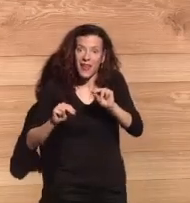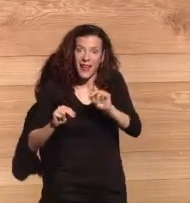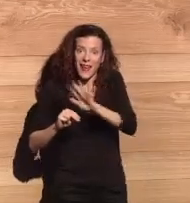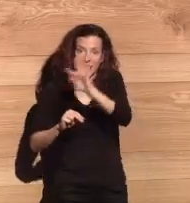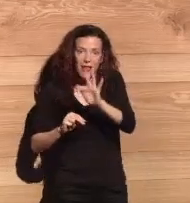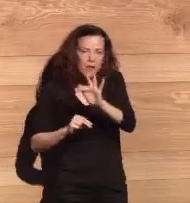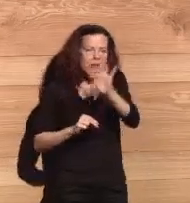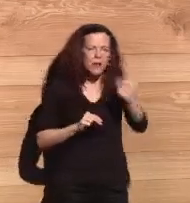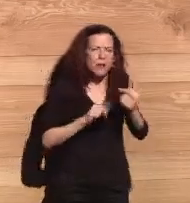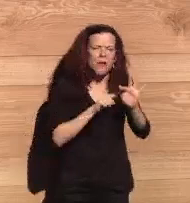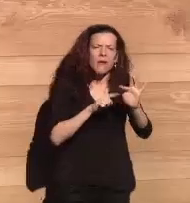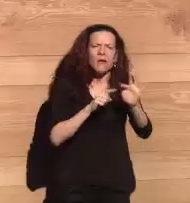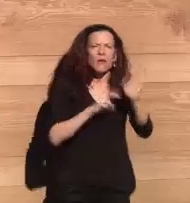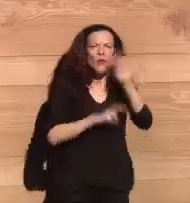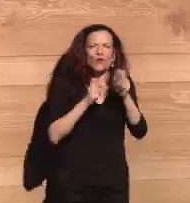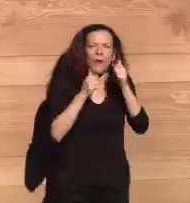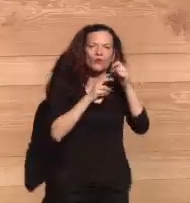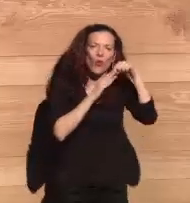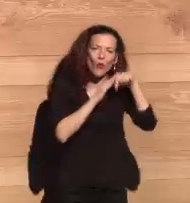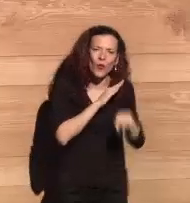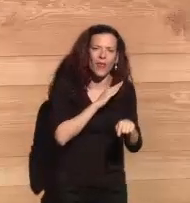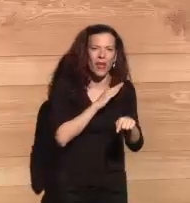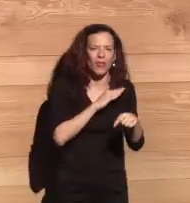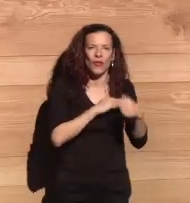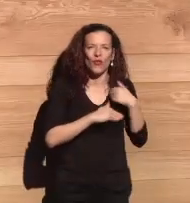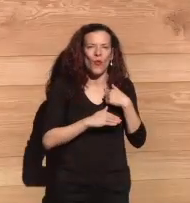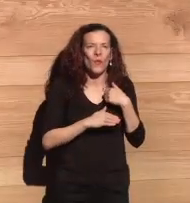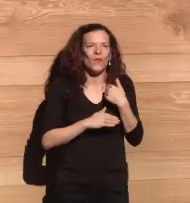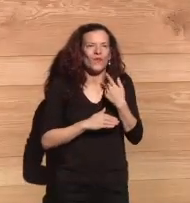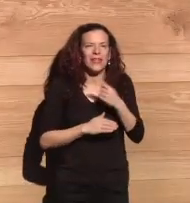profundidad. Ya no me interesa, ya no me siento tan útil